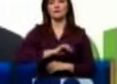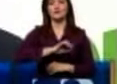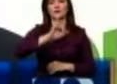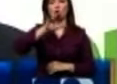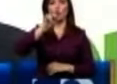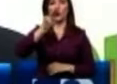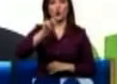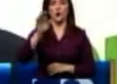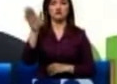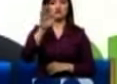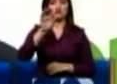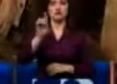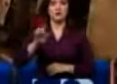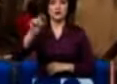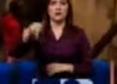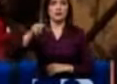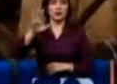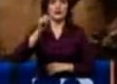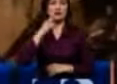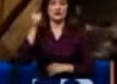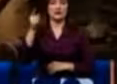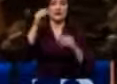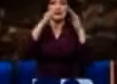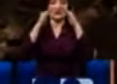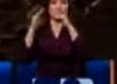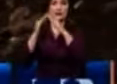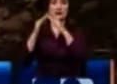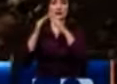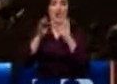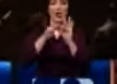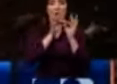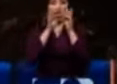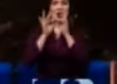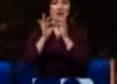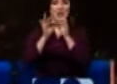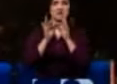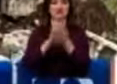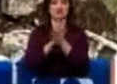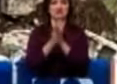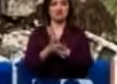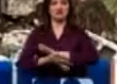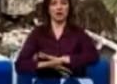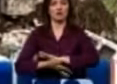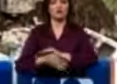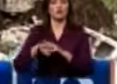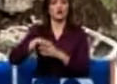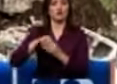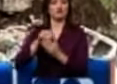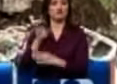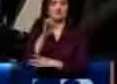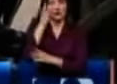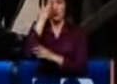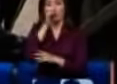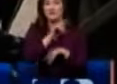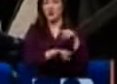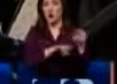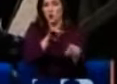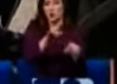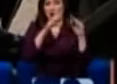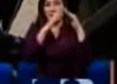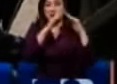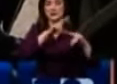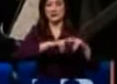Zapata, secretario de Seguridad, ninguna de estas casas han sido reconstruidas ni arregladas con el fondo de emergencia porque algunas de